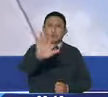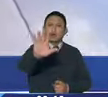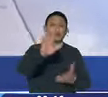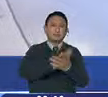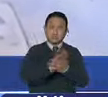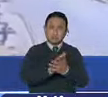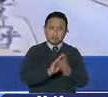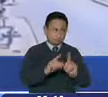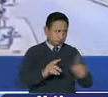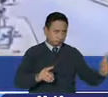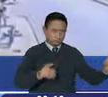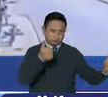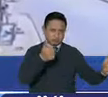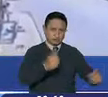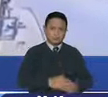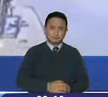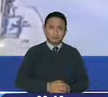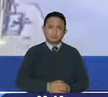salvarse.